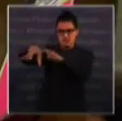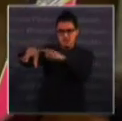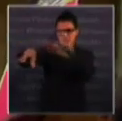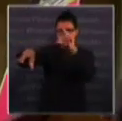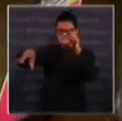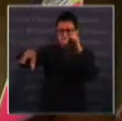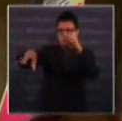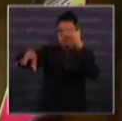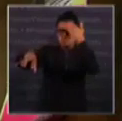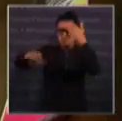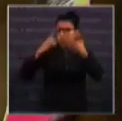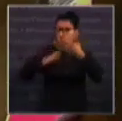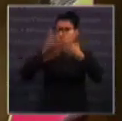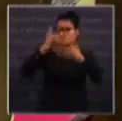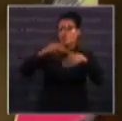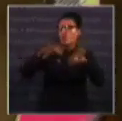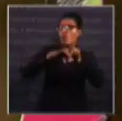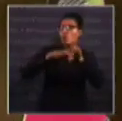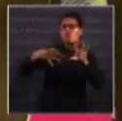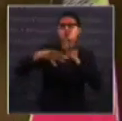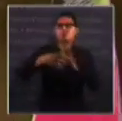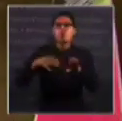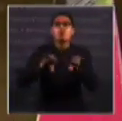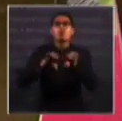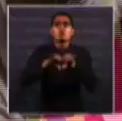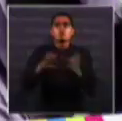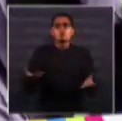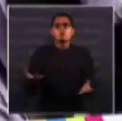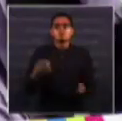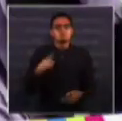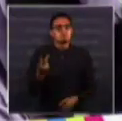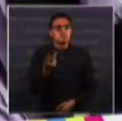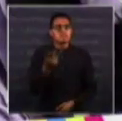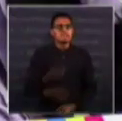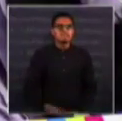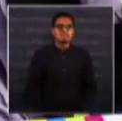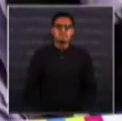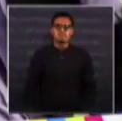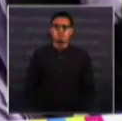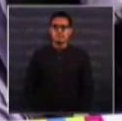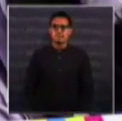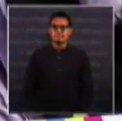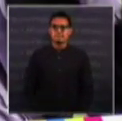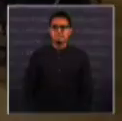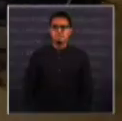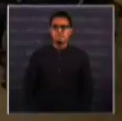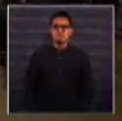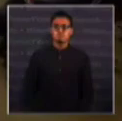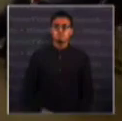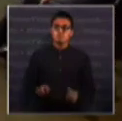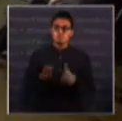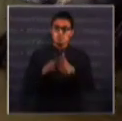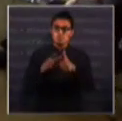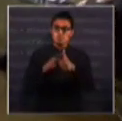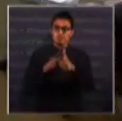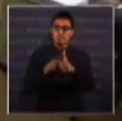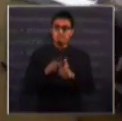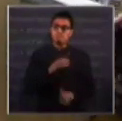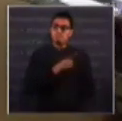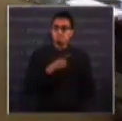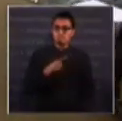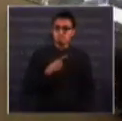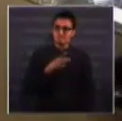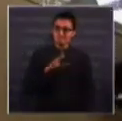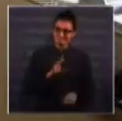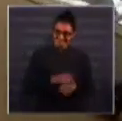obtendrá resultados diferentes? ¿A qué meta se compromete? Primero que nada, habrá que señalar que precisamente